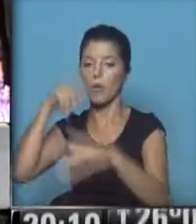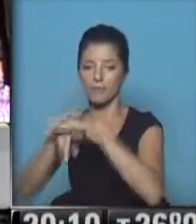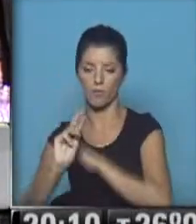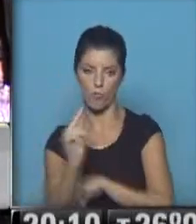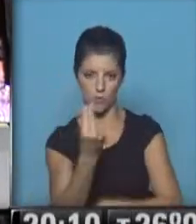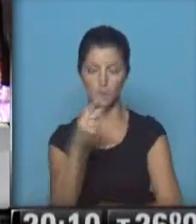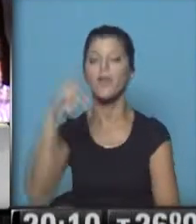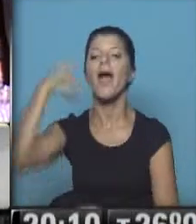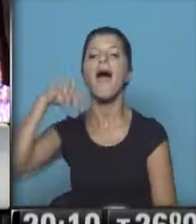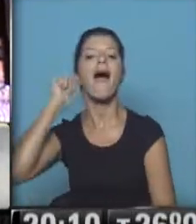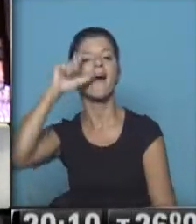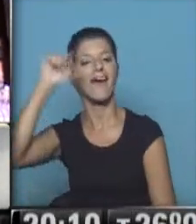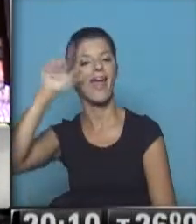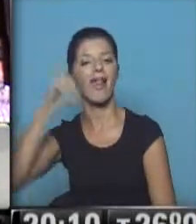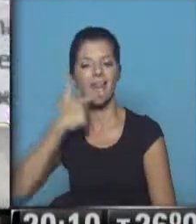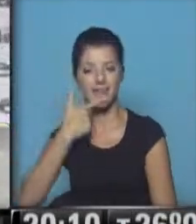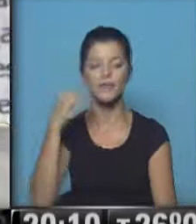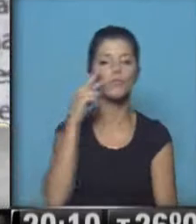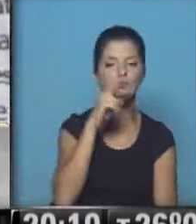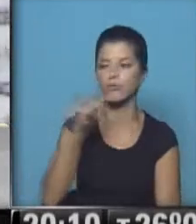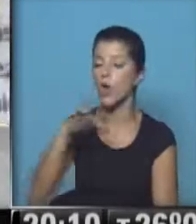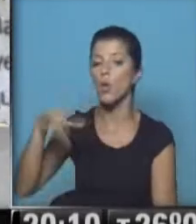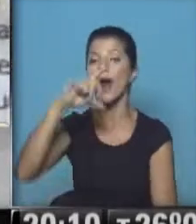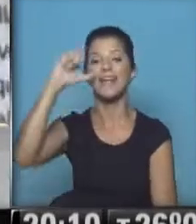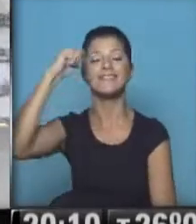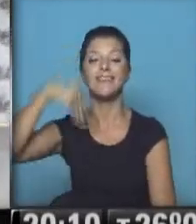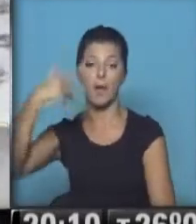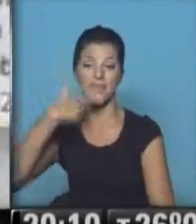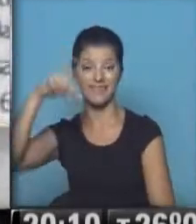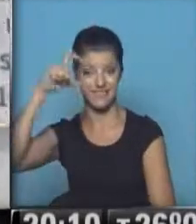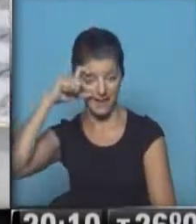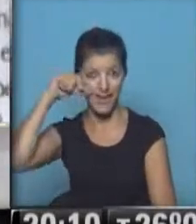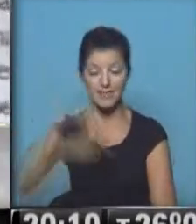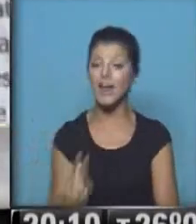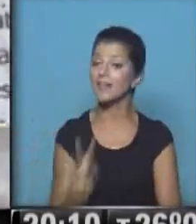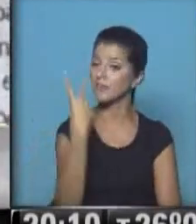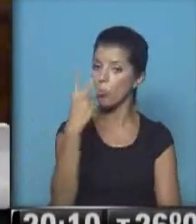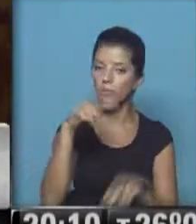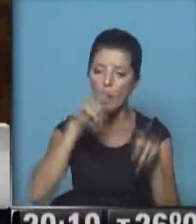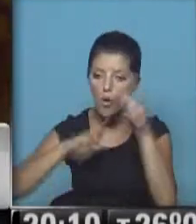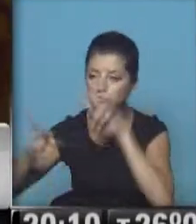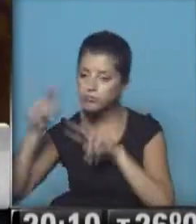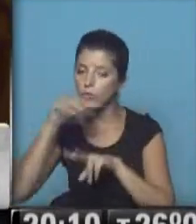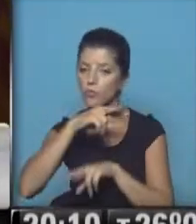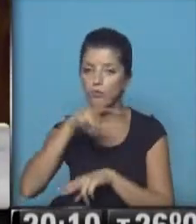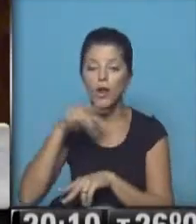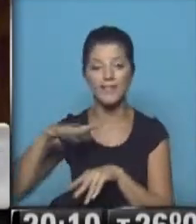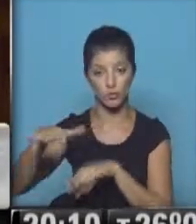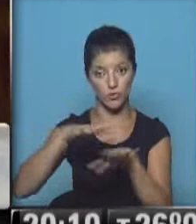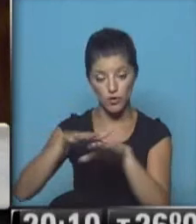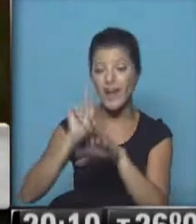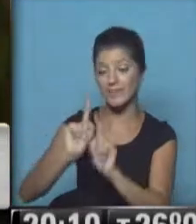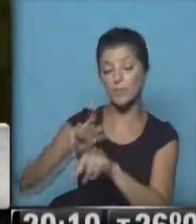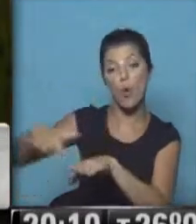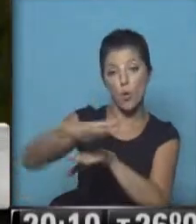inspección ocular en SEAMSE. Finalizó la segunda pericia en José León Suárez, el lugar en donde hallaron el cuerpo de la joven en junio